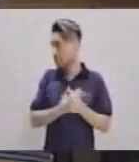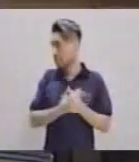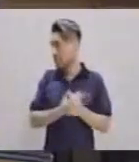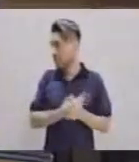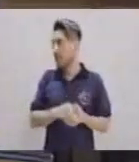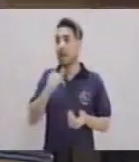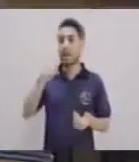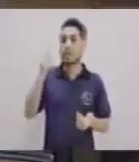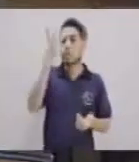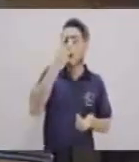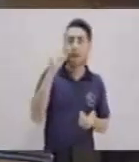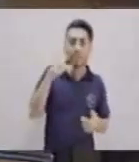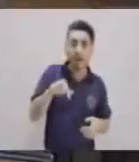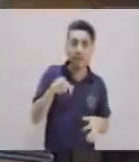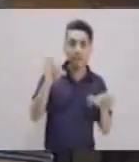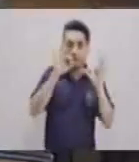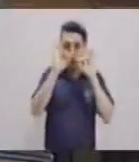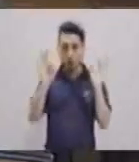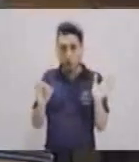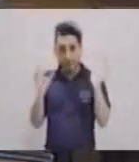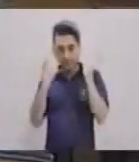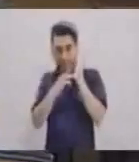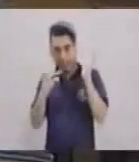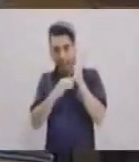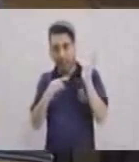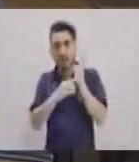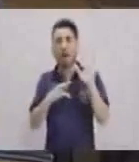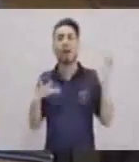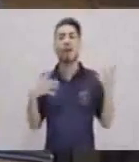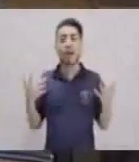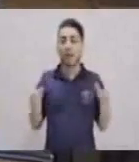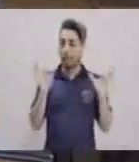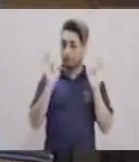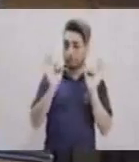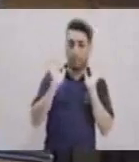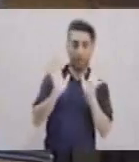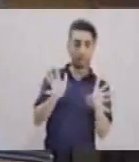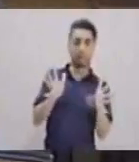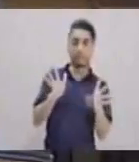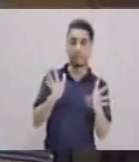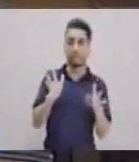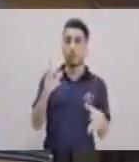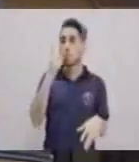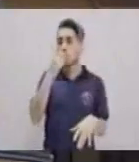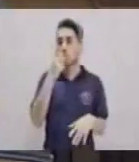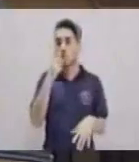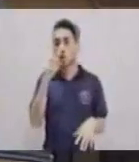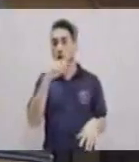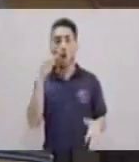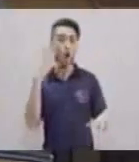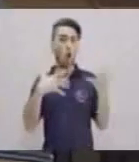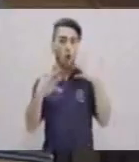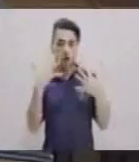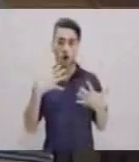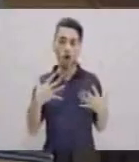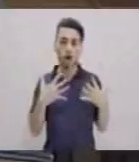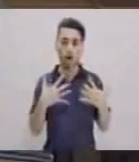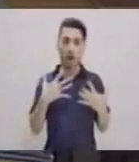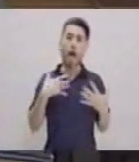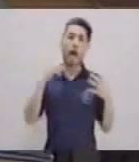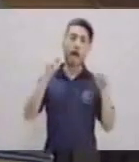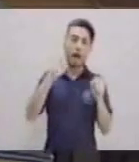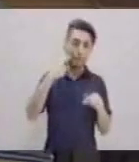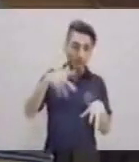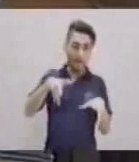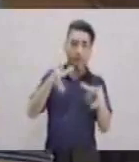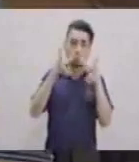arte precisamente y la belleza de este tipo de trabajos es precisamente que quede en un tono monocromático para que entonces